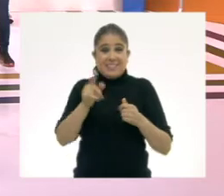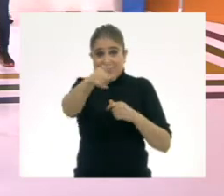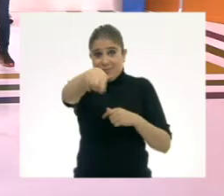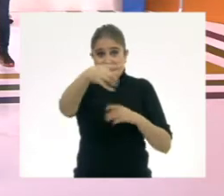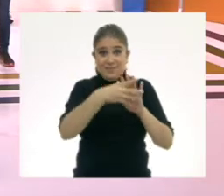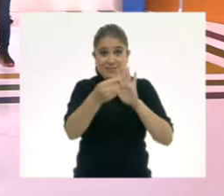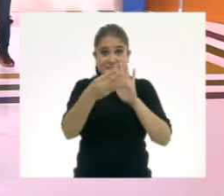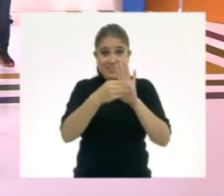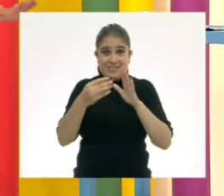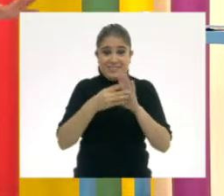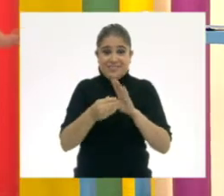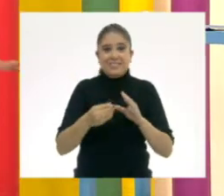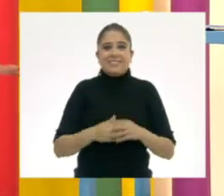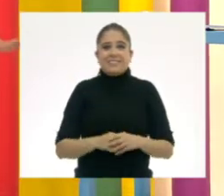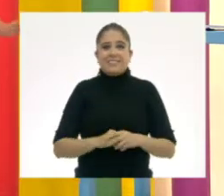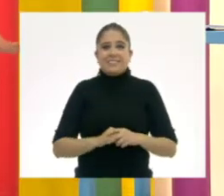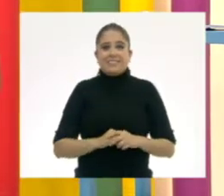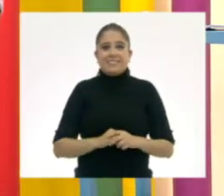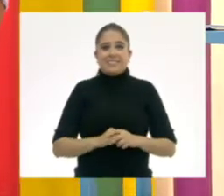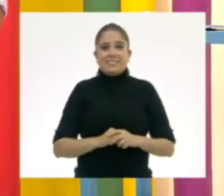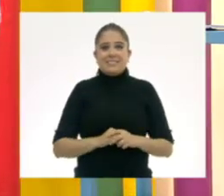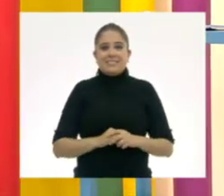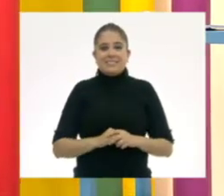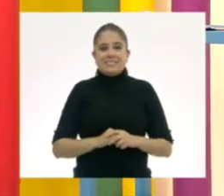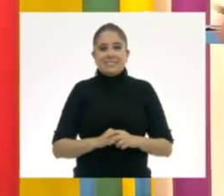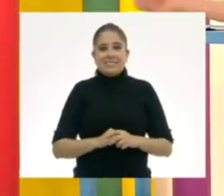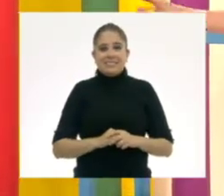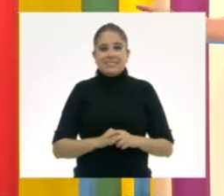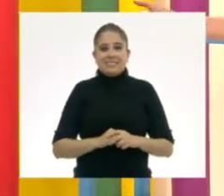Usted me dice, ¿va? Va. Una, dos, tres.